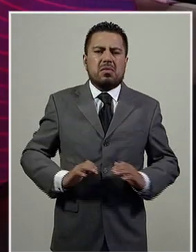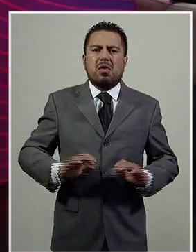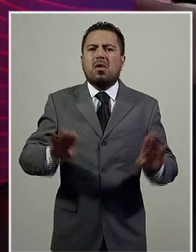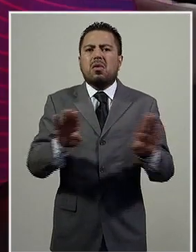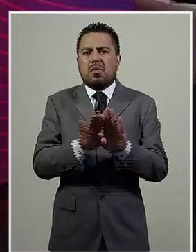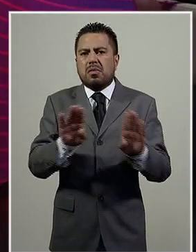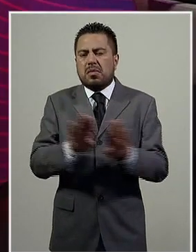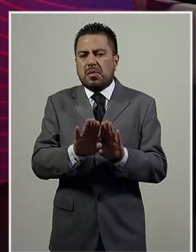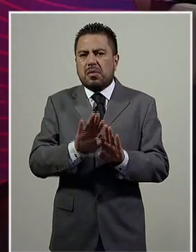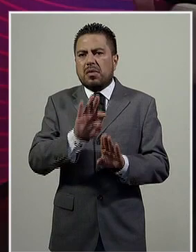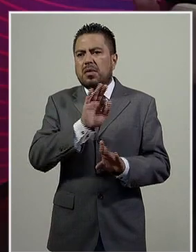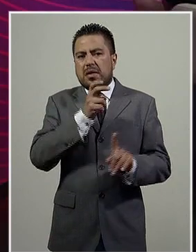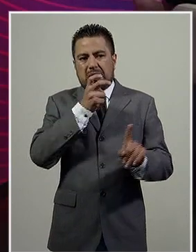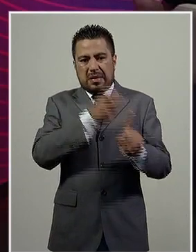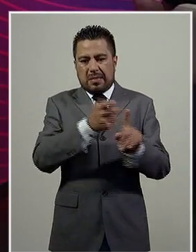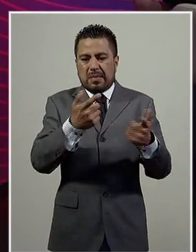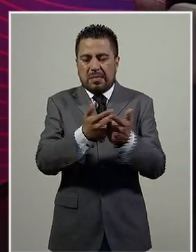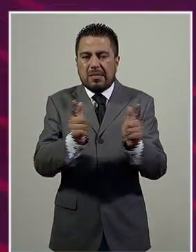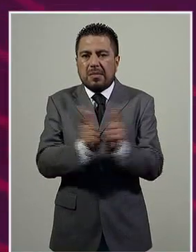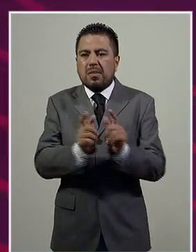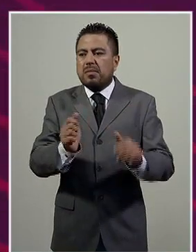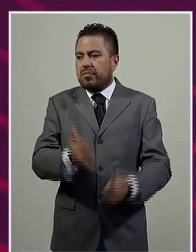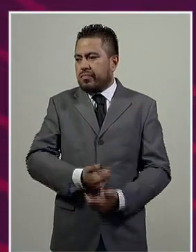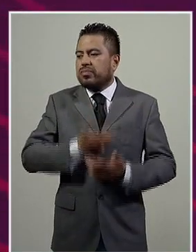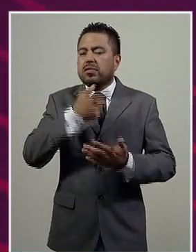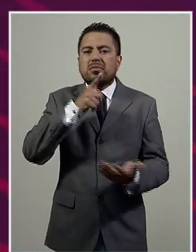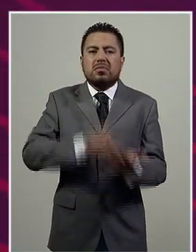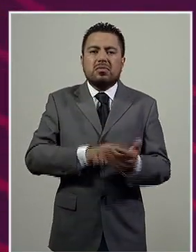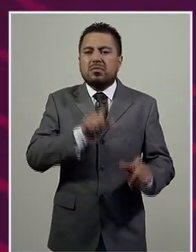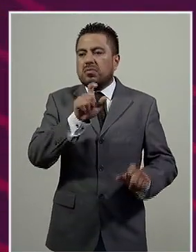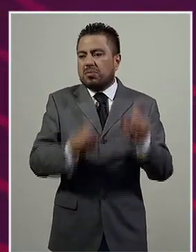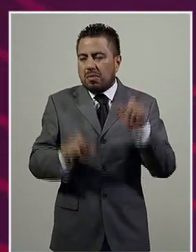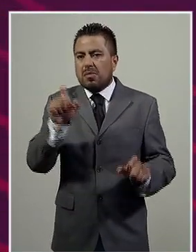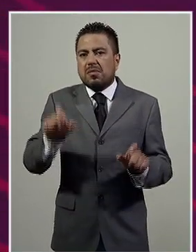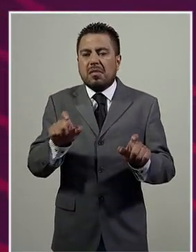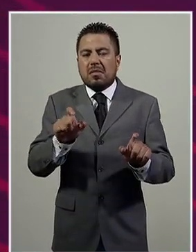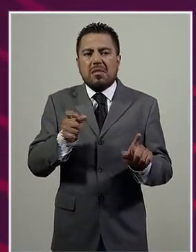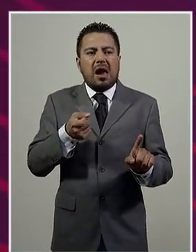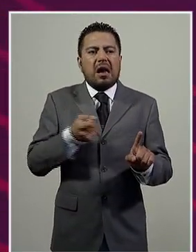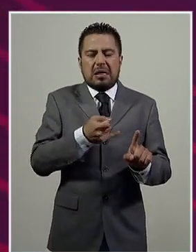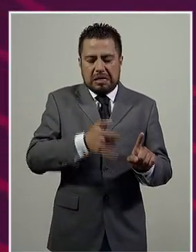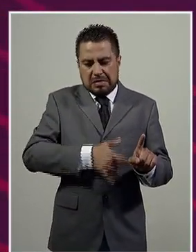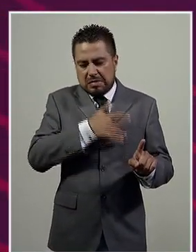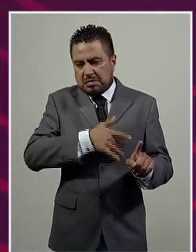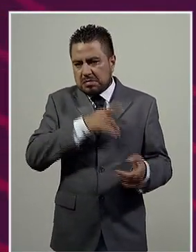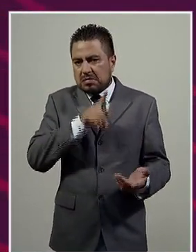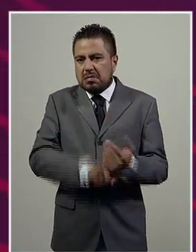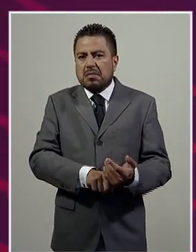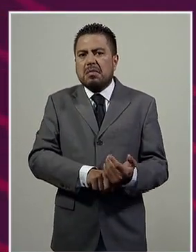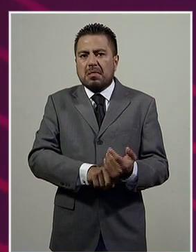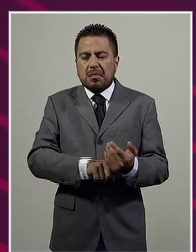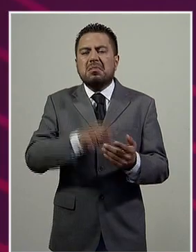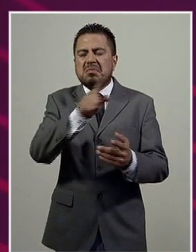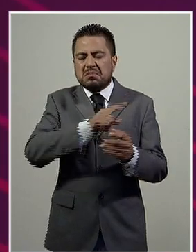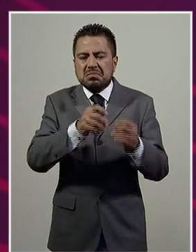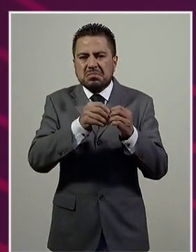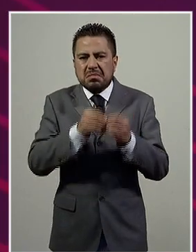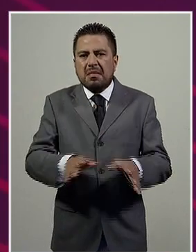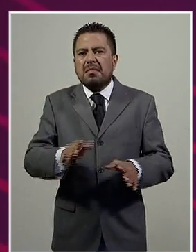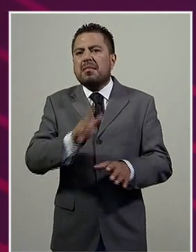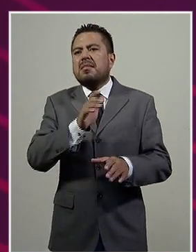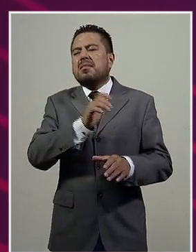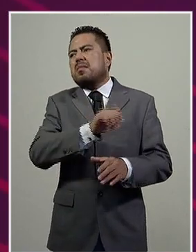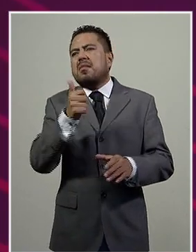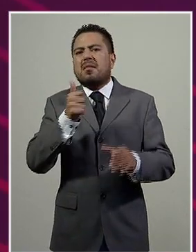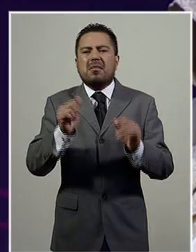cómo ellos manifiestan su identidad físicamente o en su apariencia, pues también te estás perdiendo de otro tipo